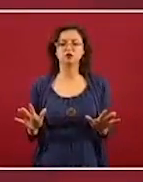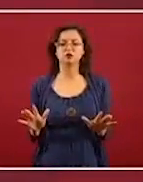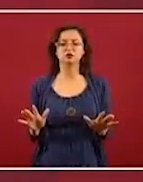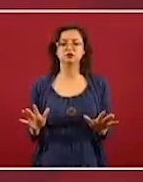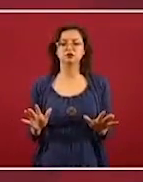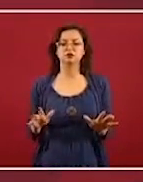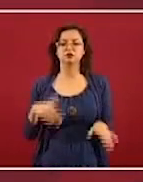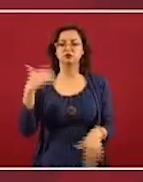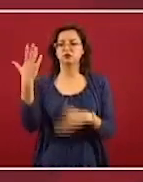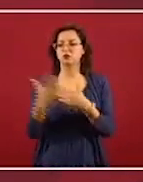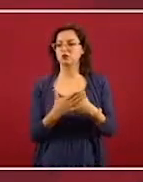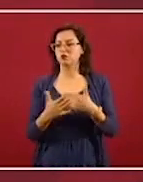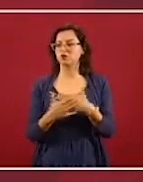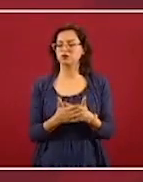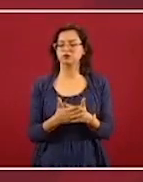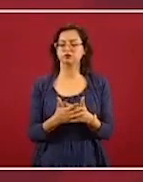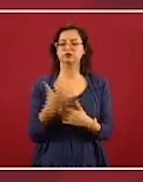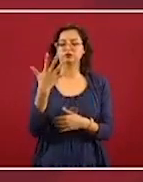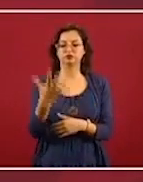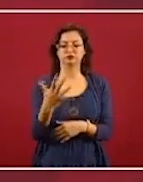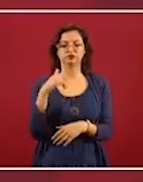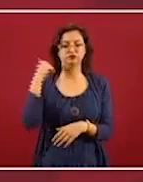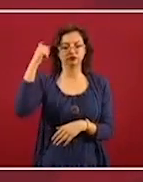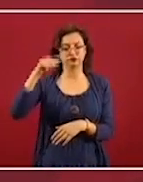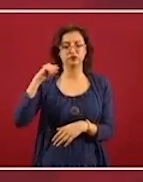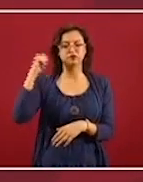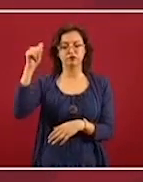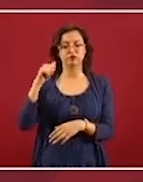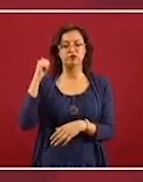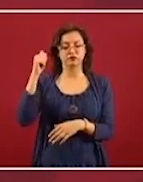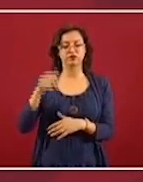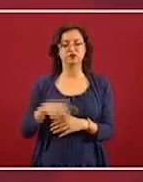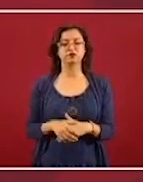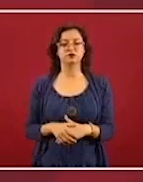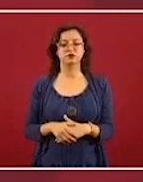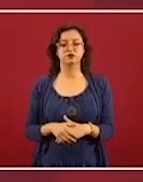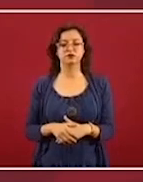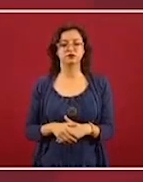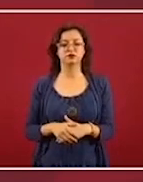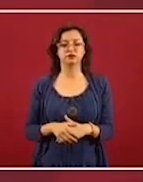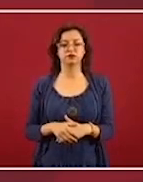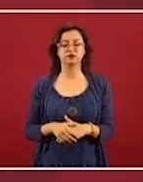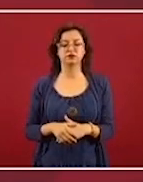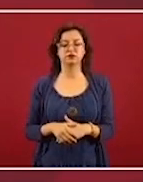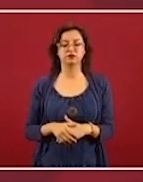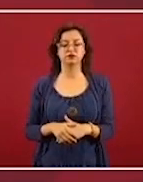el día 5 de abril, es mi informe